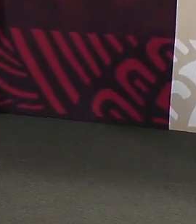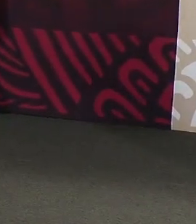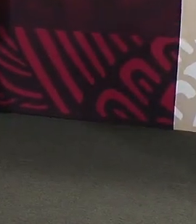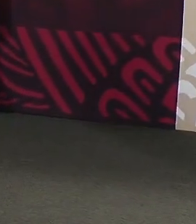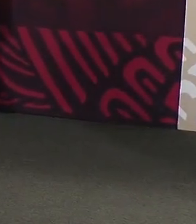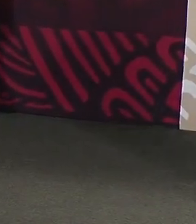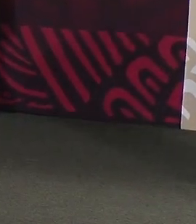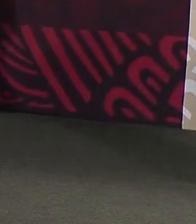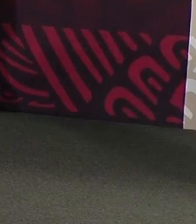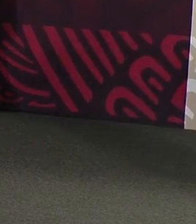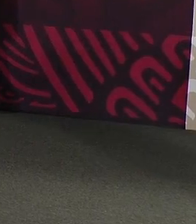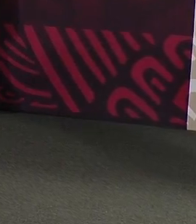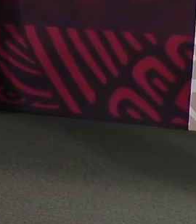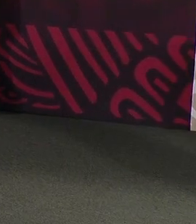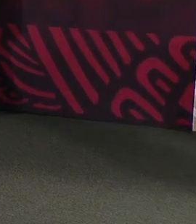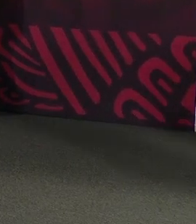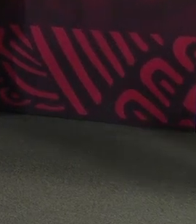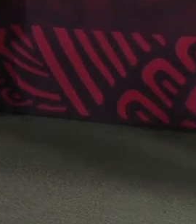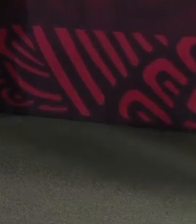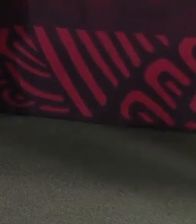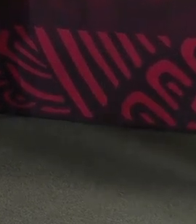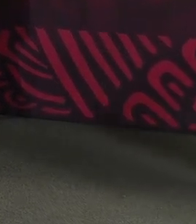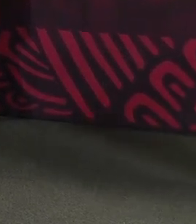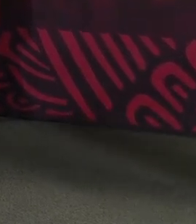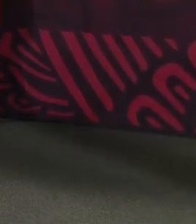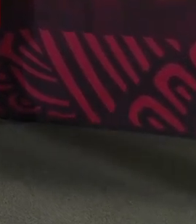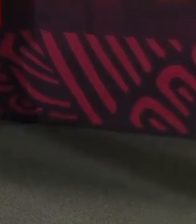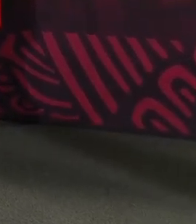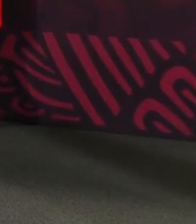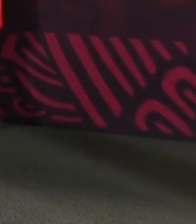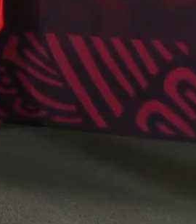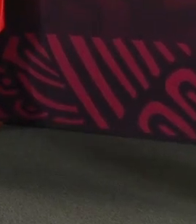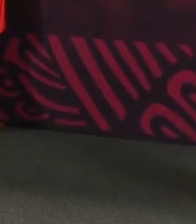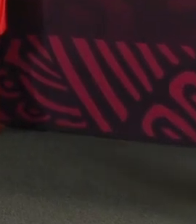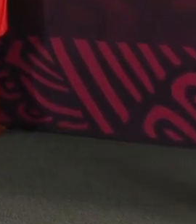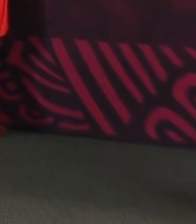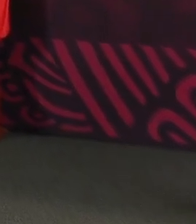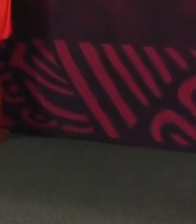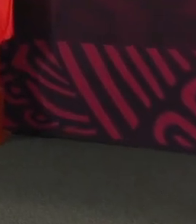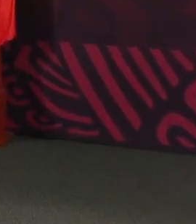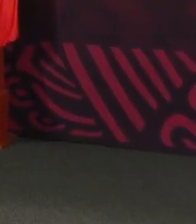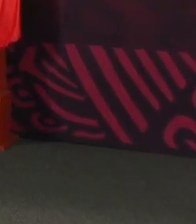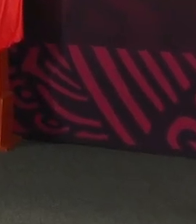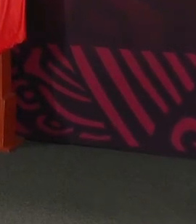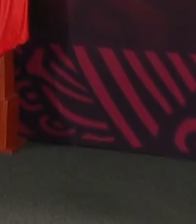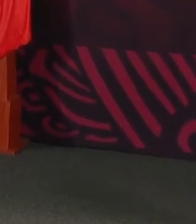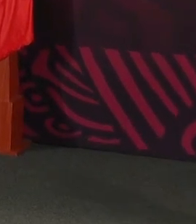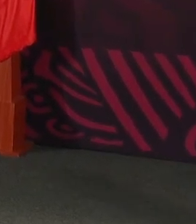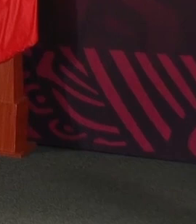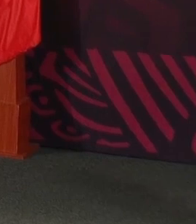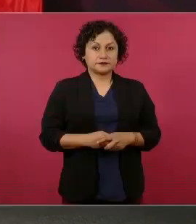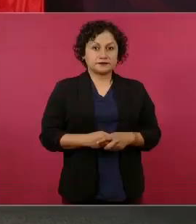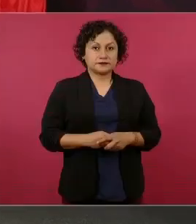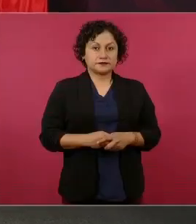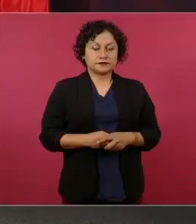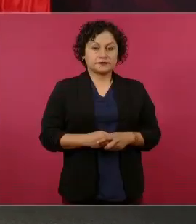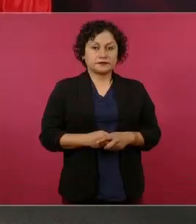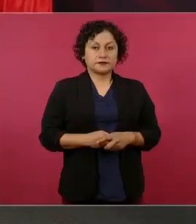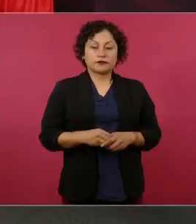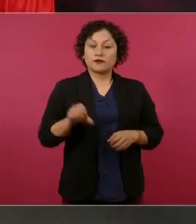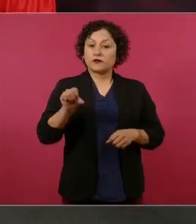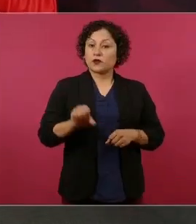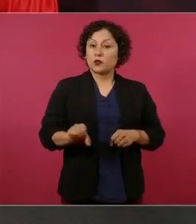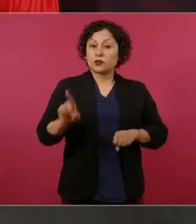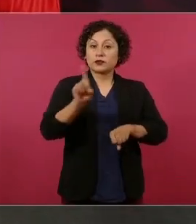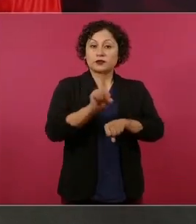Vamos a informar el día de hoy sobre la